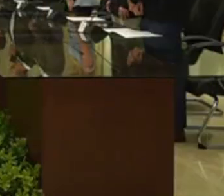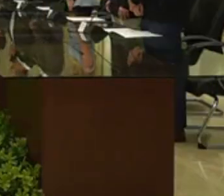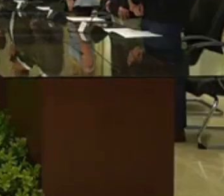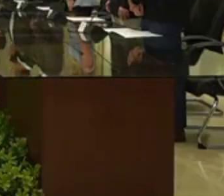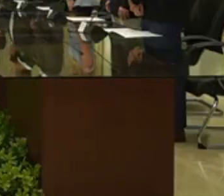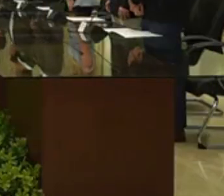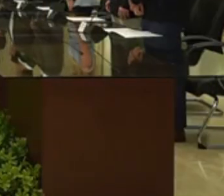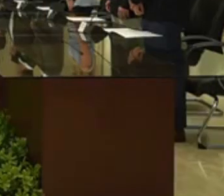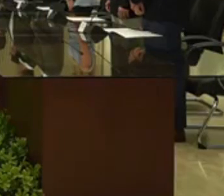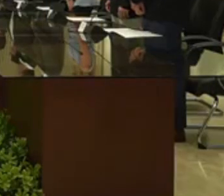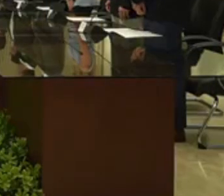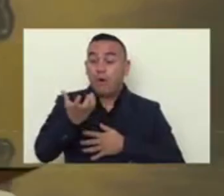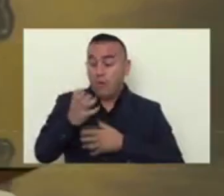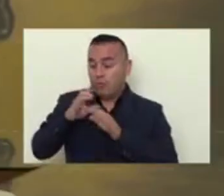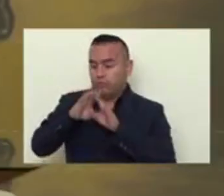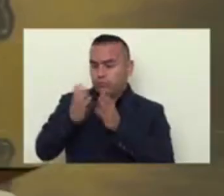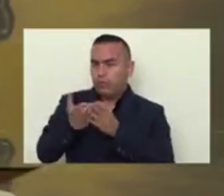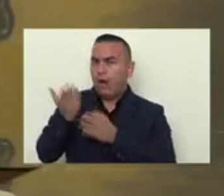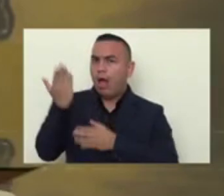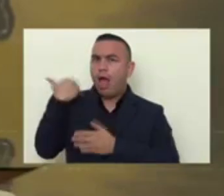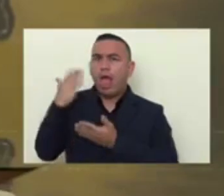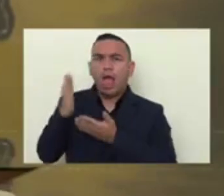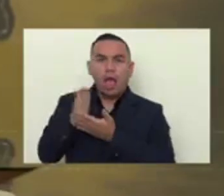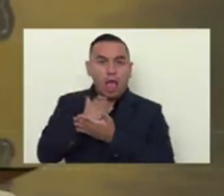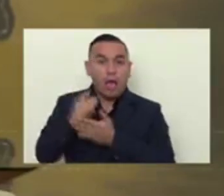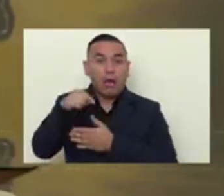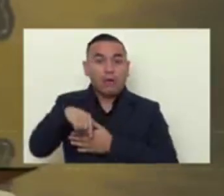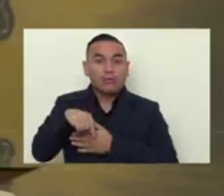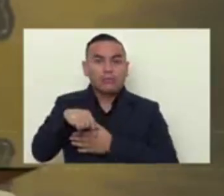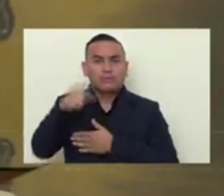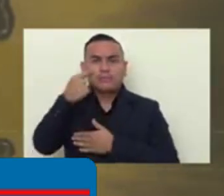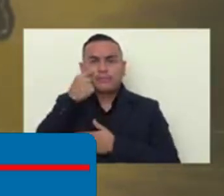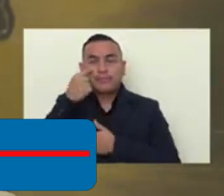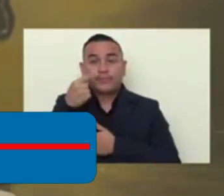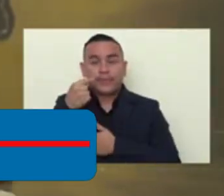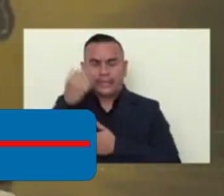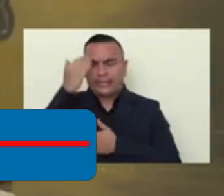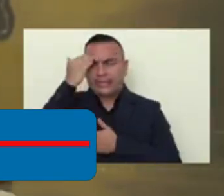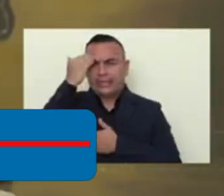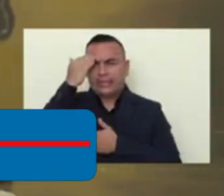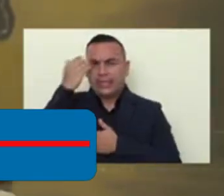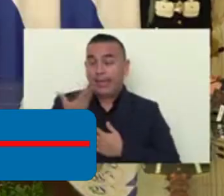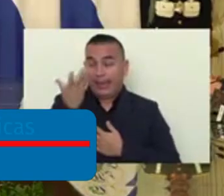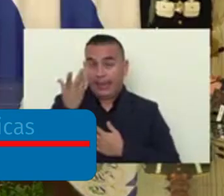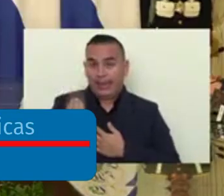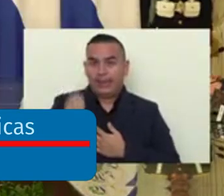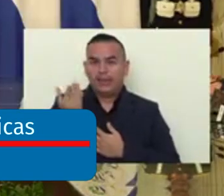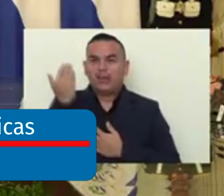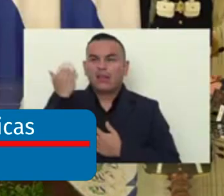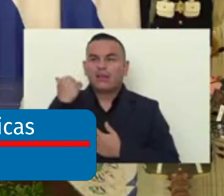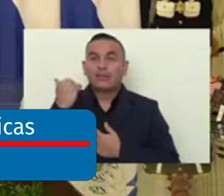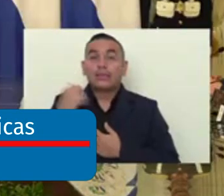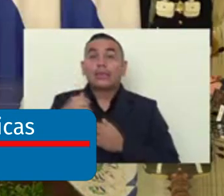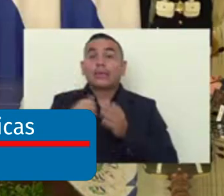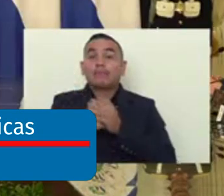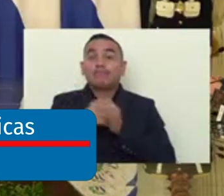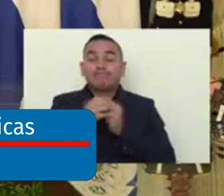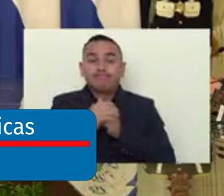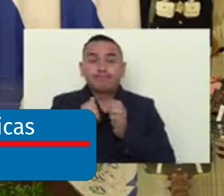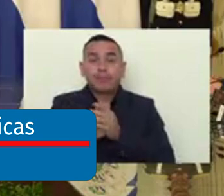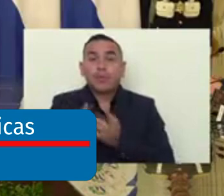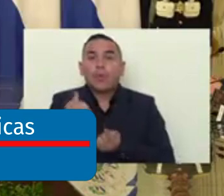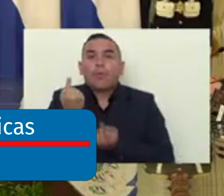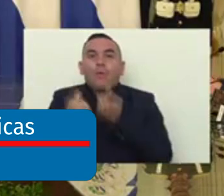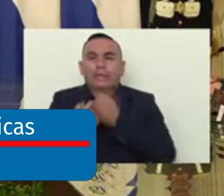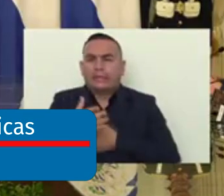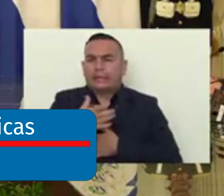nacional del jueves 10 de marzo, el presidente Nayib Bukele anunció una serie de medidas económicas para paliar los efectos de inflación que se esperan en El